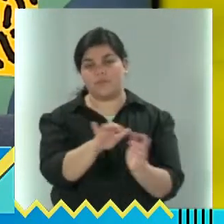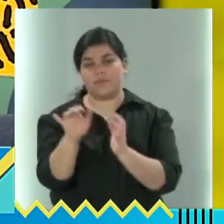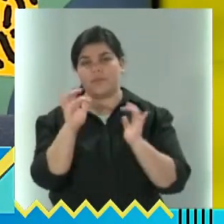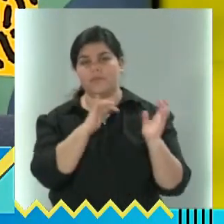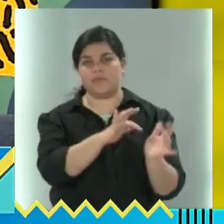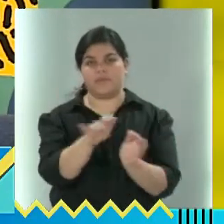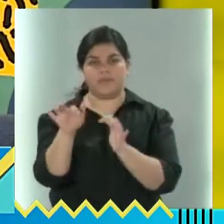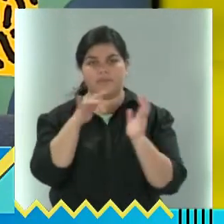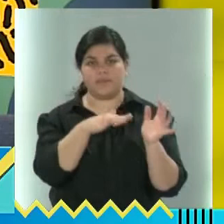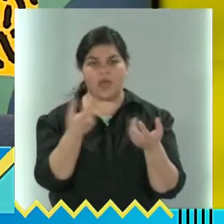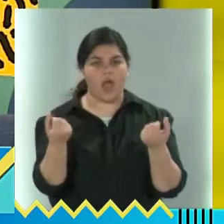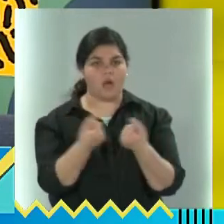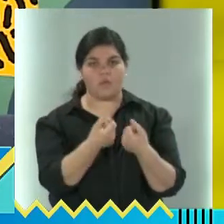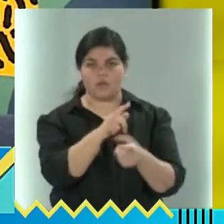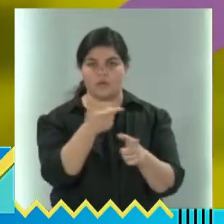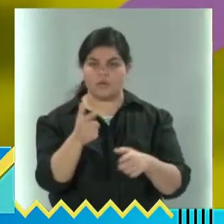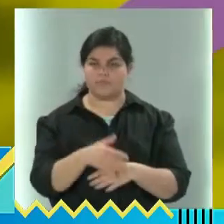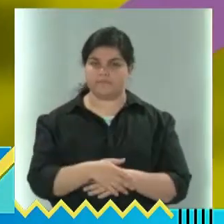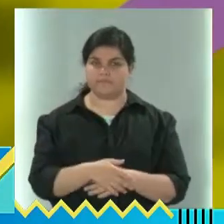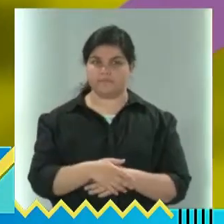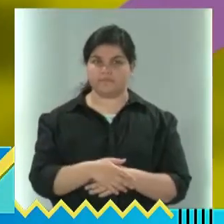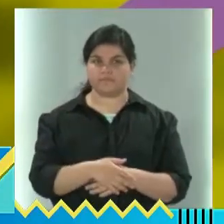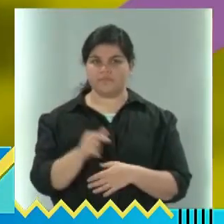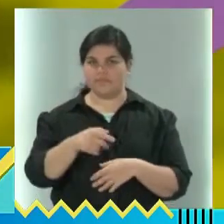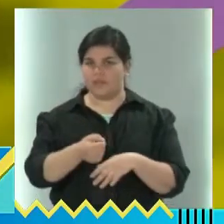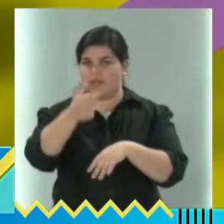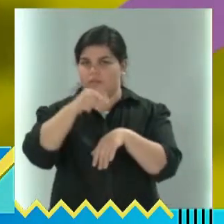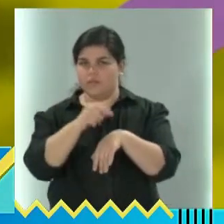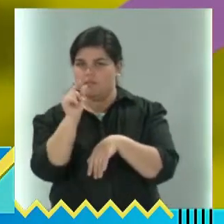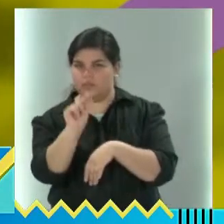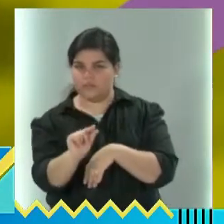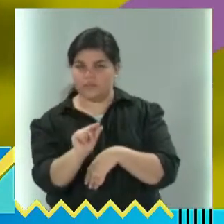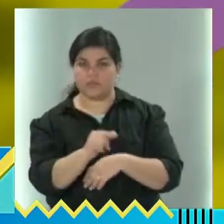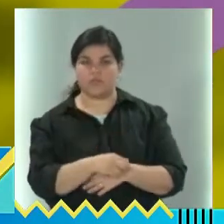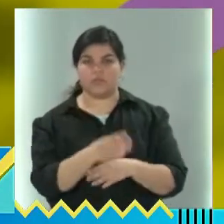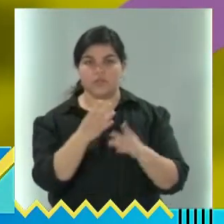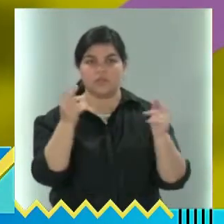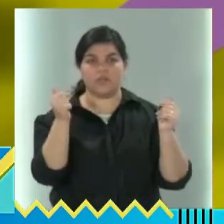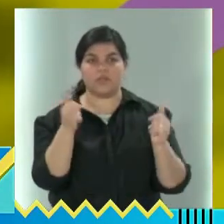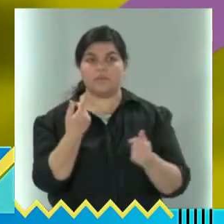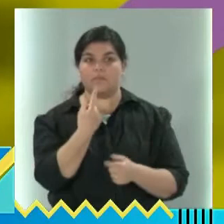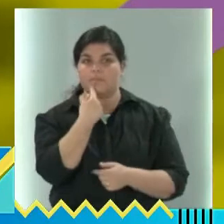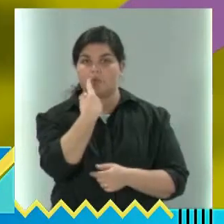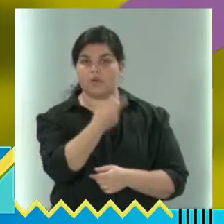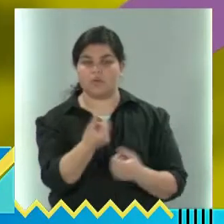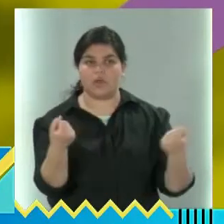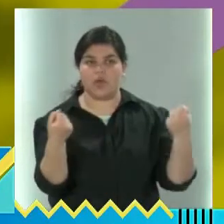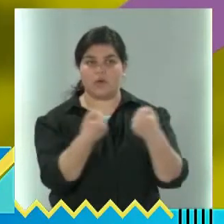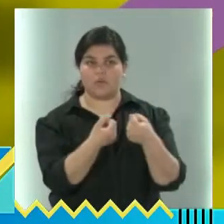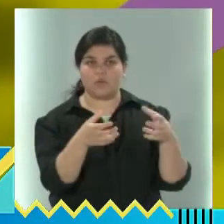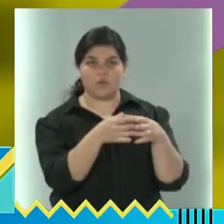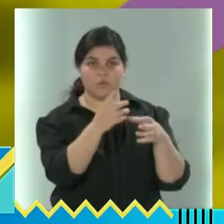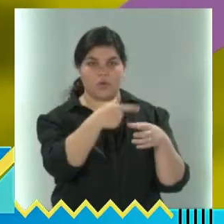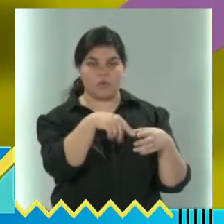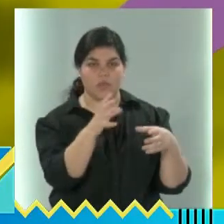no hemos llegado a un acuerdo. Bien, Samuel, preguntarte, ya vamos terminando, pero preguntarte específicamente por el consenso que se generó dentro del propio bloque de